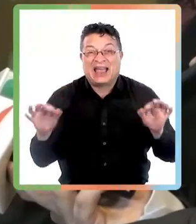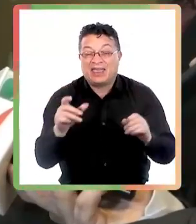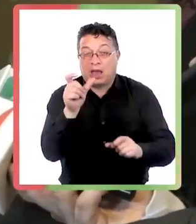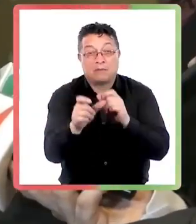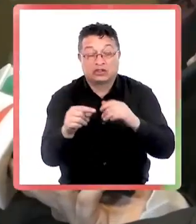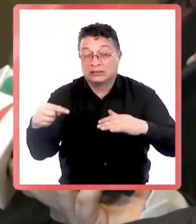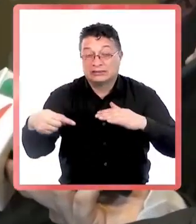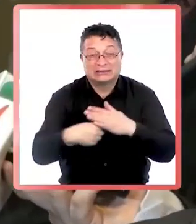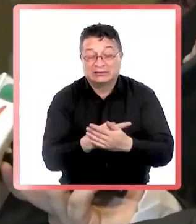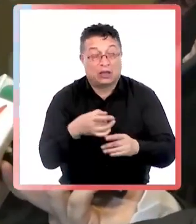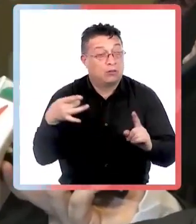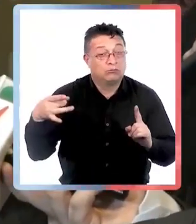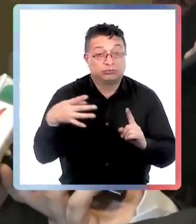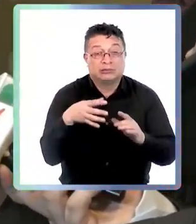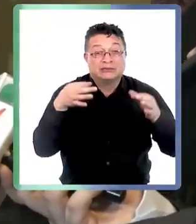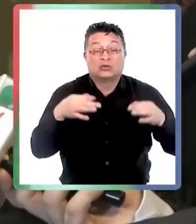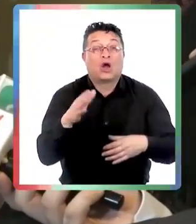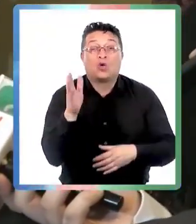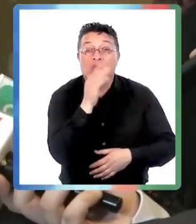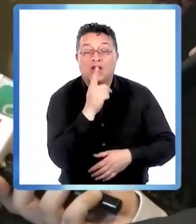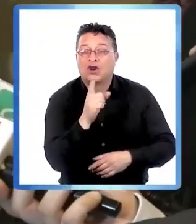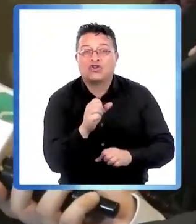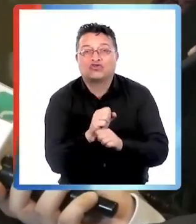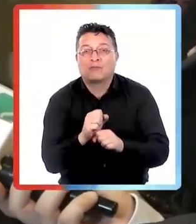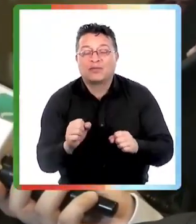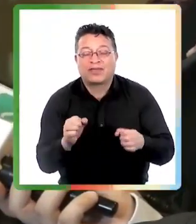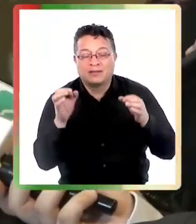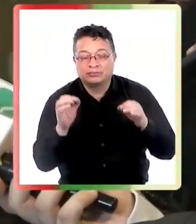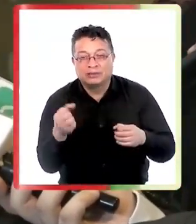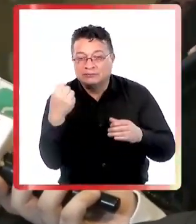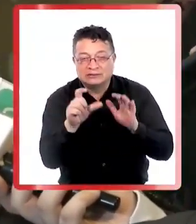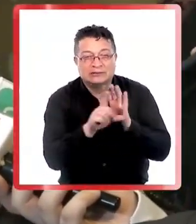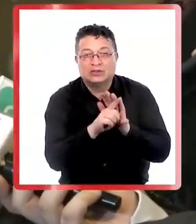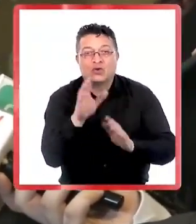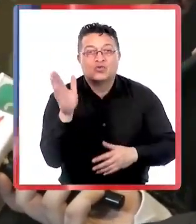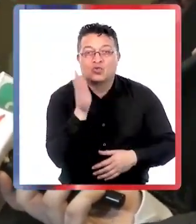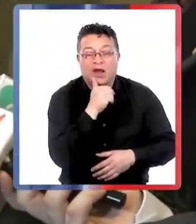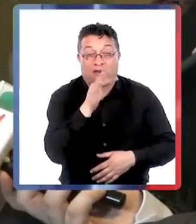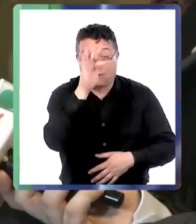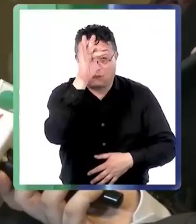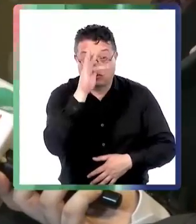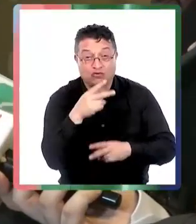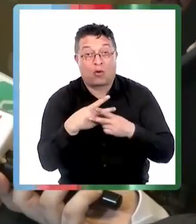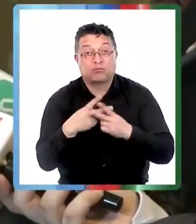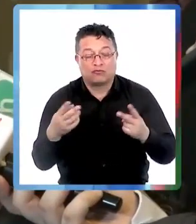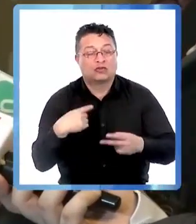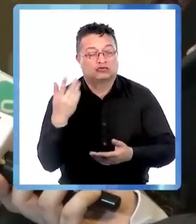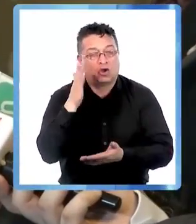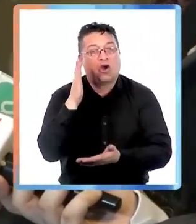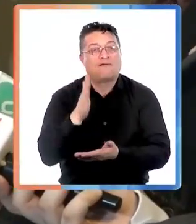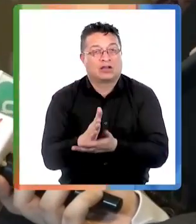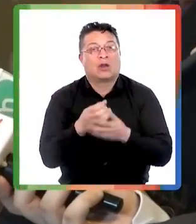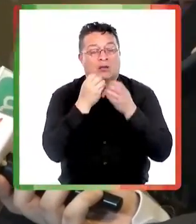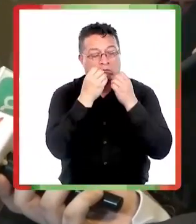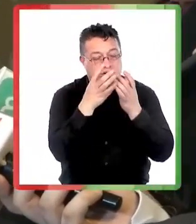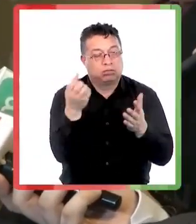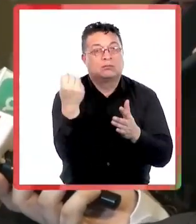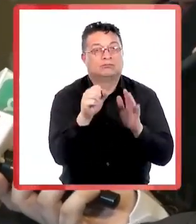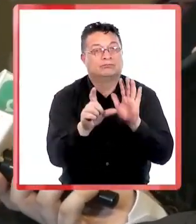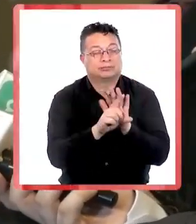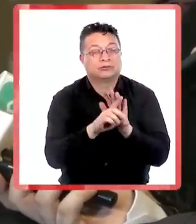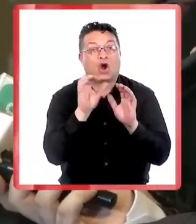persona. Nadie vulnera la seguridad. Entonces es imposible de configurar cualquier delito. Los funcionarios públicos estamos en la obligación